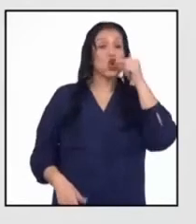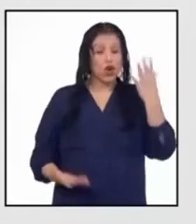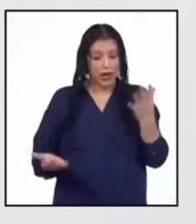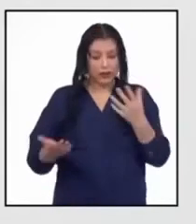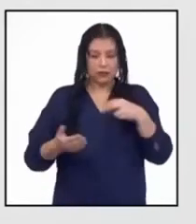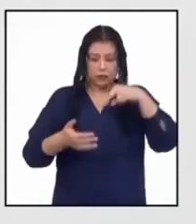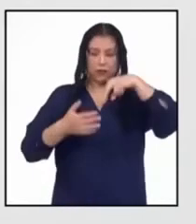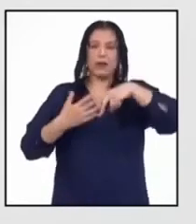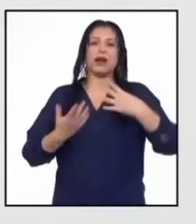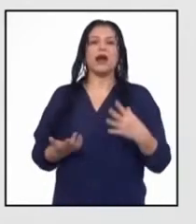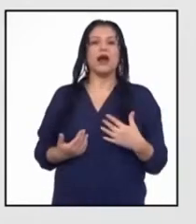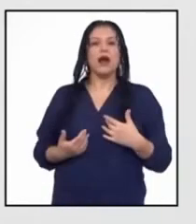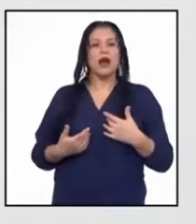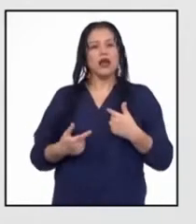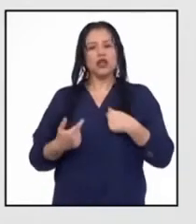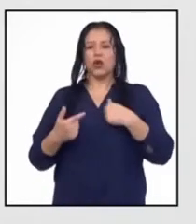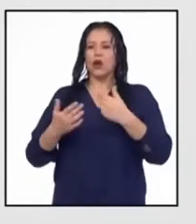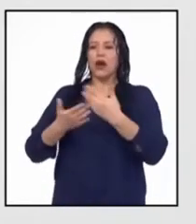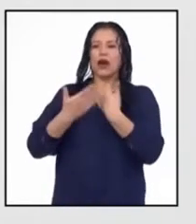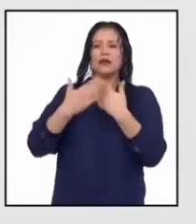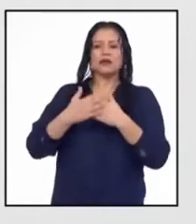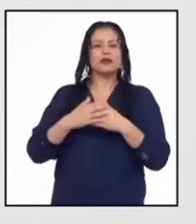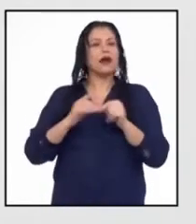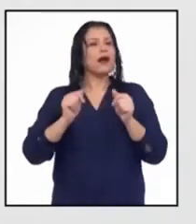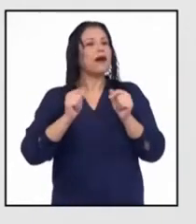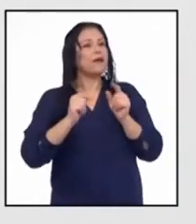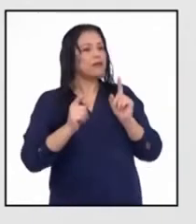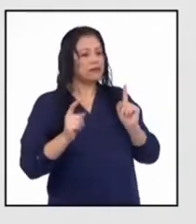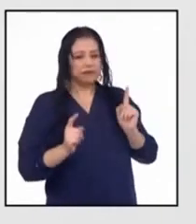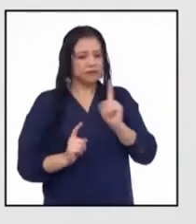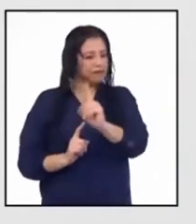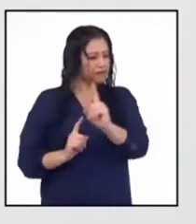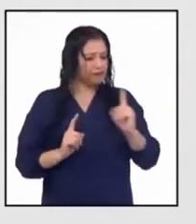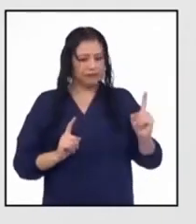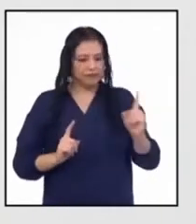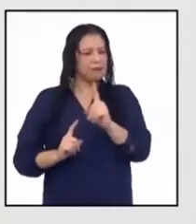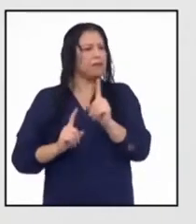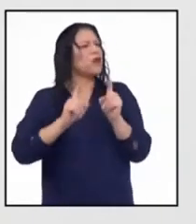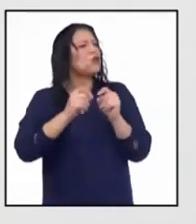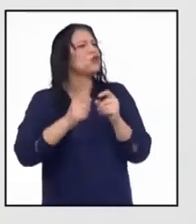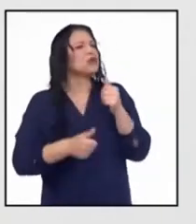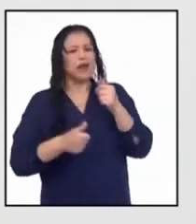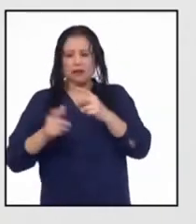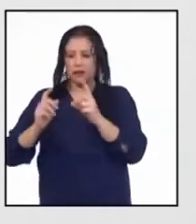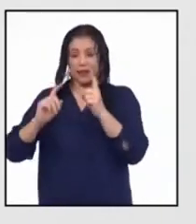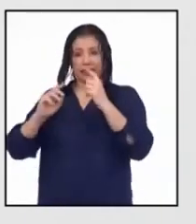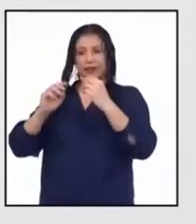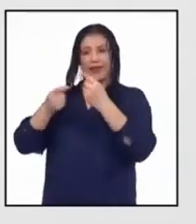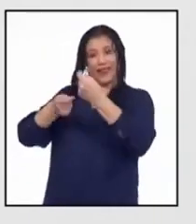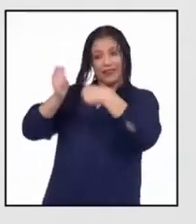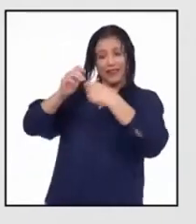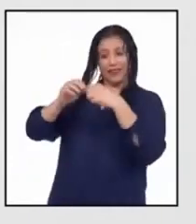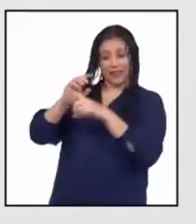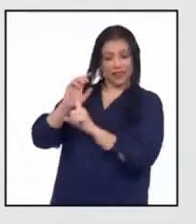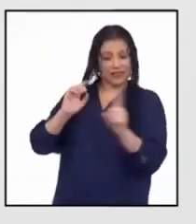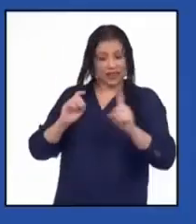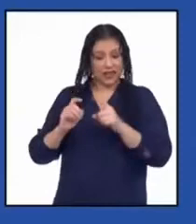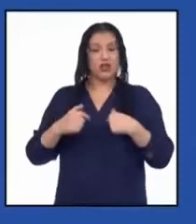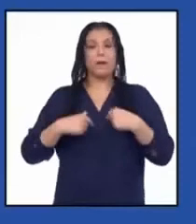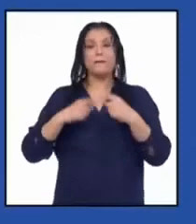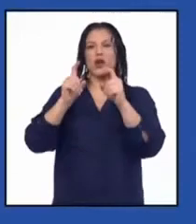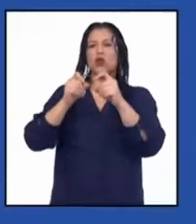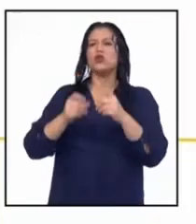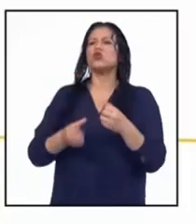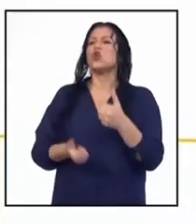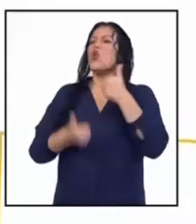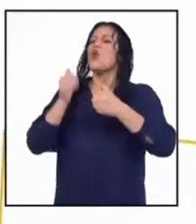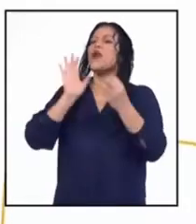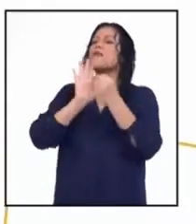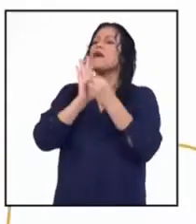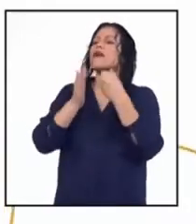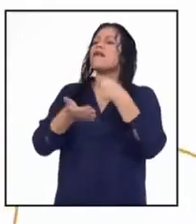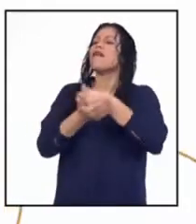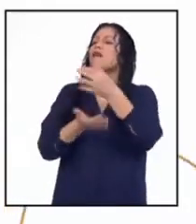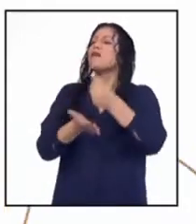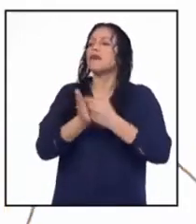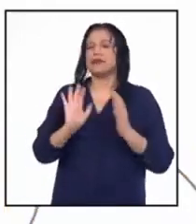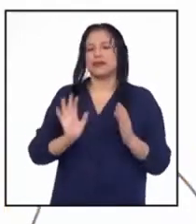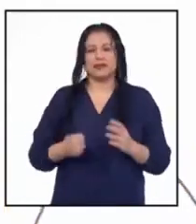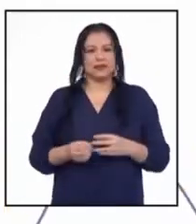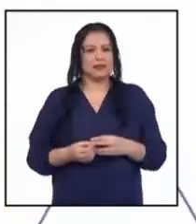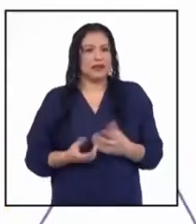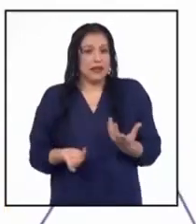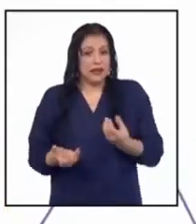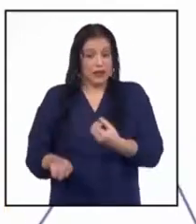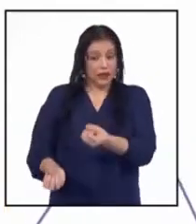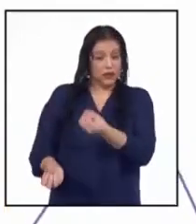a 20 personas la marca que han comprado y obtenemos los siguientes datos.